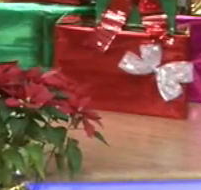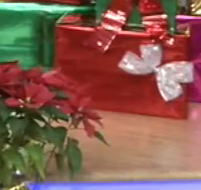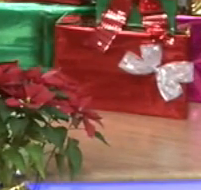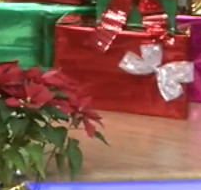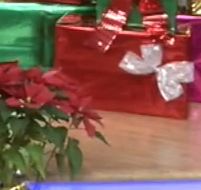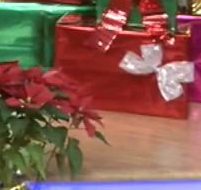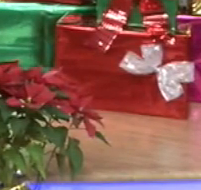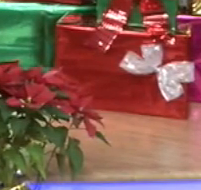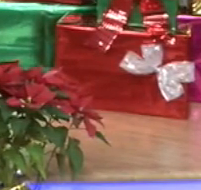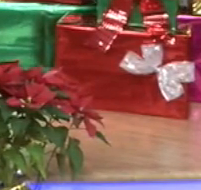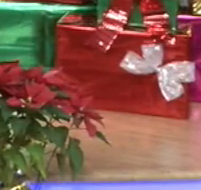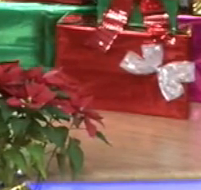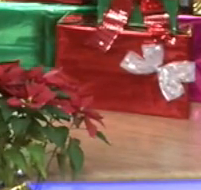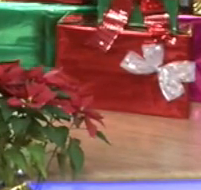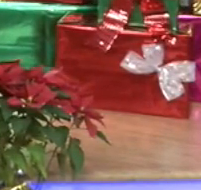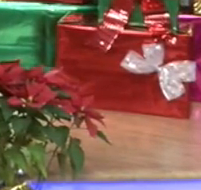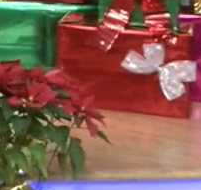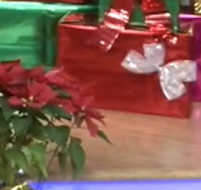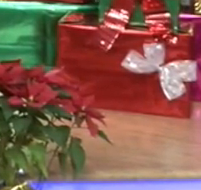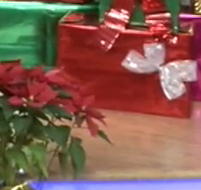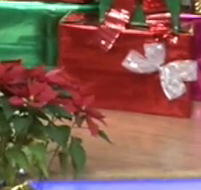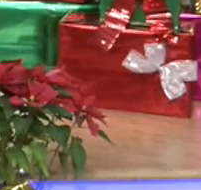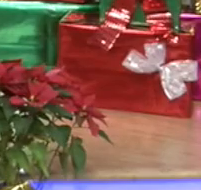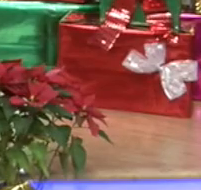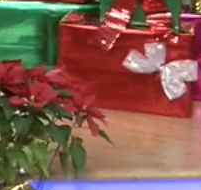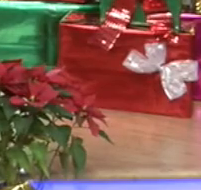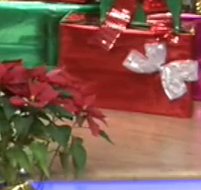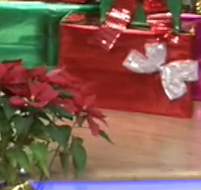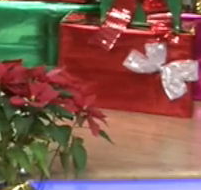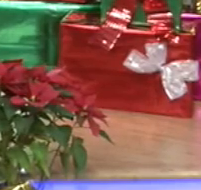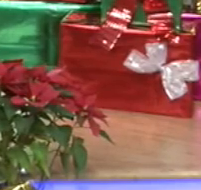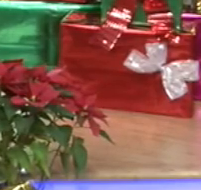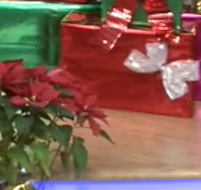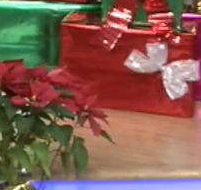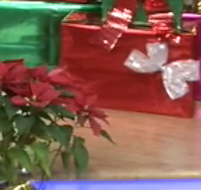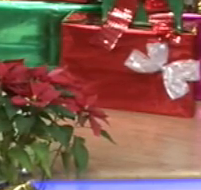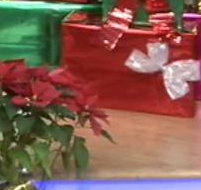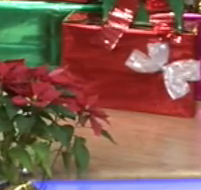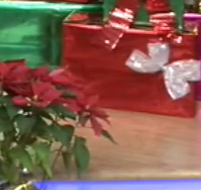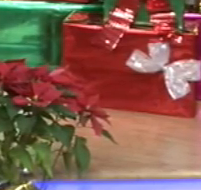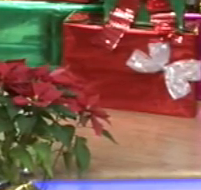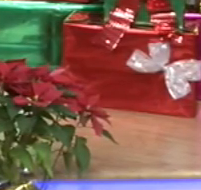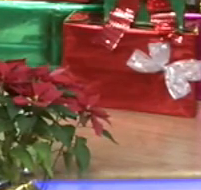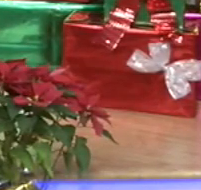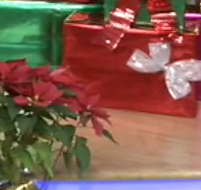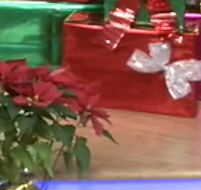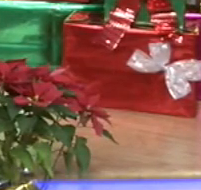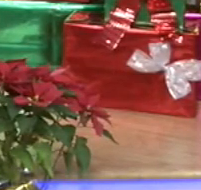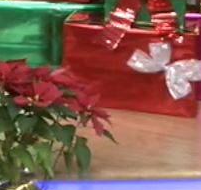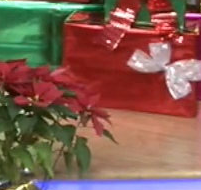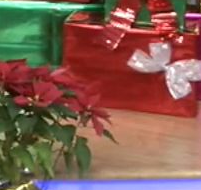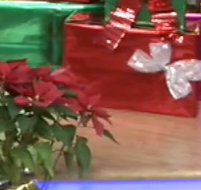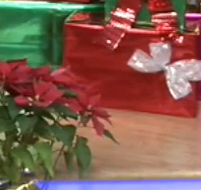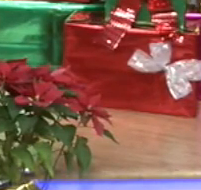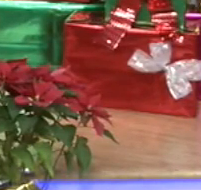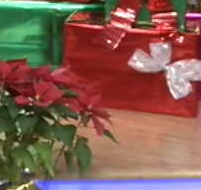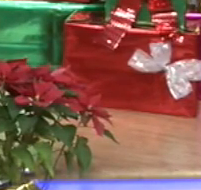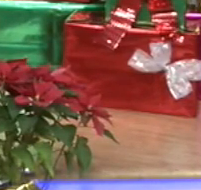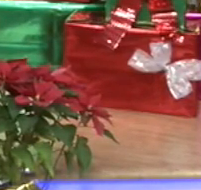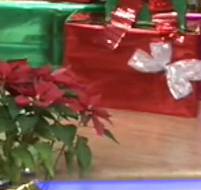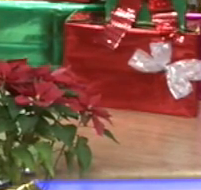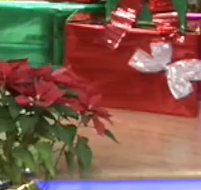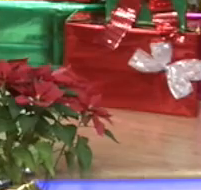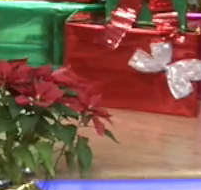nosotros. ¿Cómo estás? Buen día. Muy bien. Bienvenida. Bien, bien, bien, gracias. Oye, un tema interesantísimo. Oye, sí, es que platicamos, hay posadas,